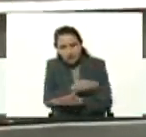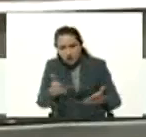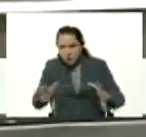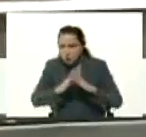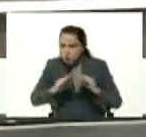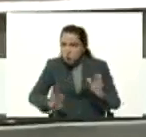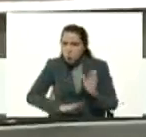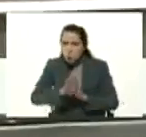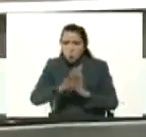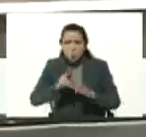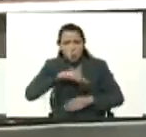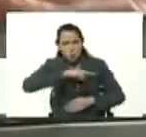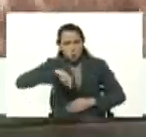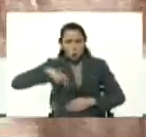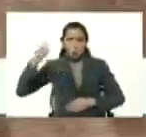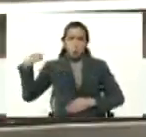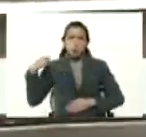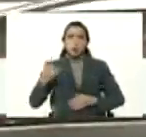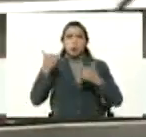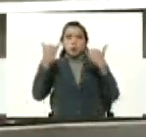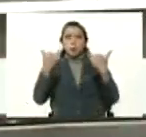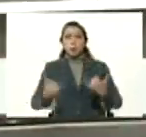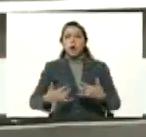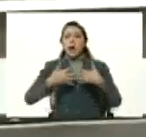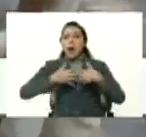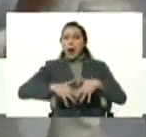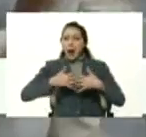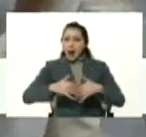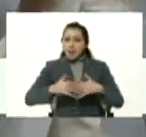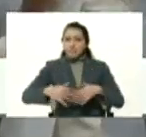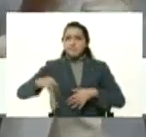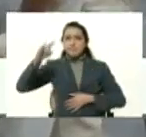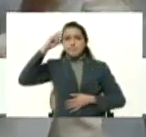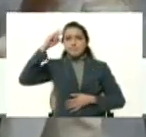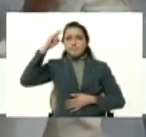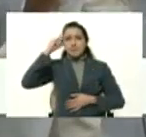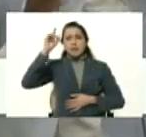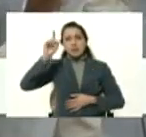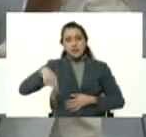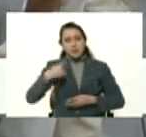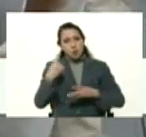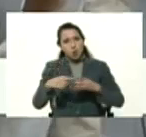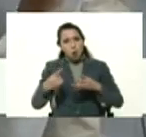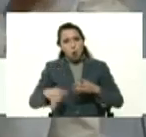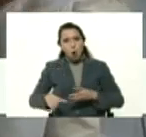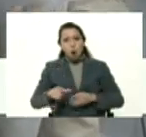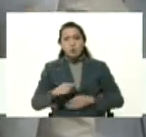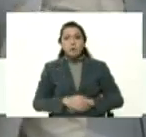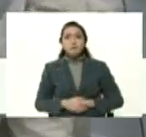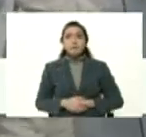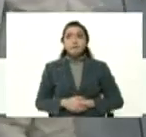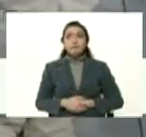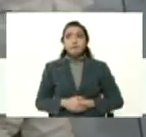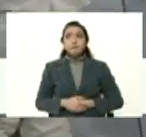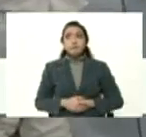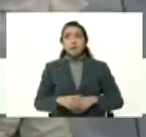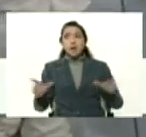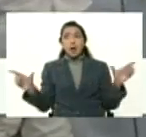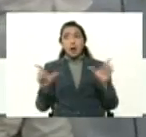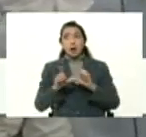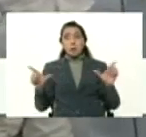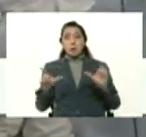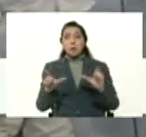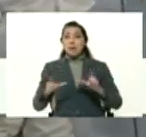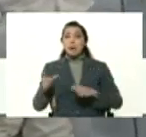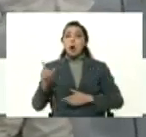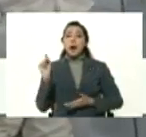la producción que tenemos en esta planta, tanto de Diablitos como del resto de los productos, para todos los programas gubernamentales y